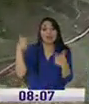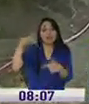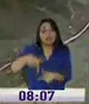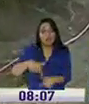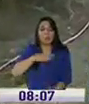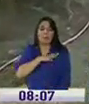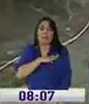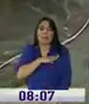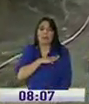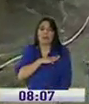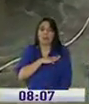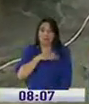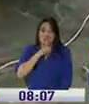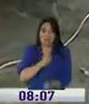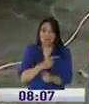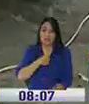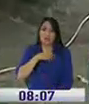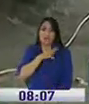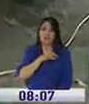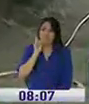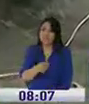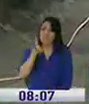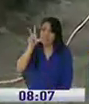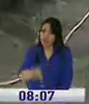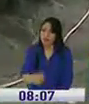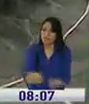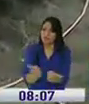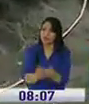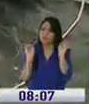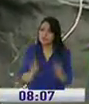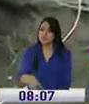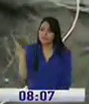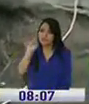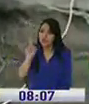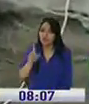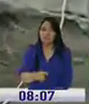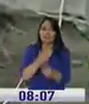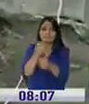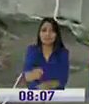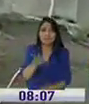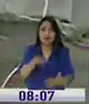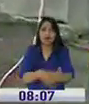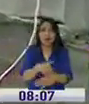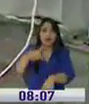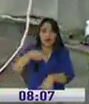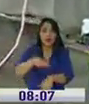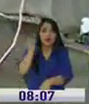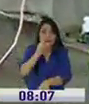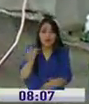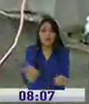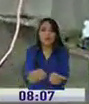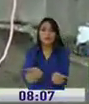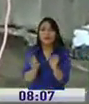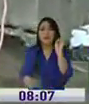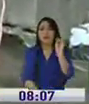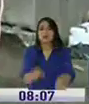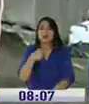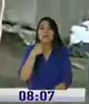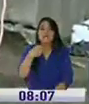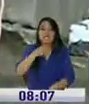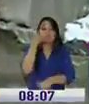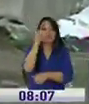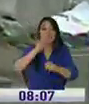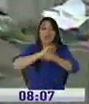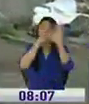porque en verdad yo les hablo que no me pongan la basura ahí, y no sacan a la hora que es, sacan. Y el basurero igual, dice que viene a las 10 de la